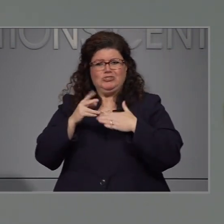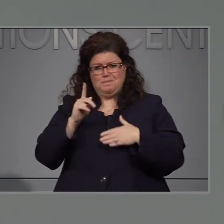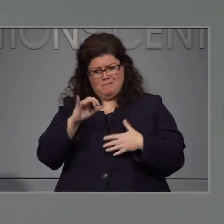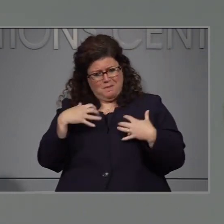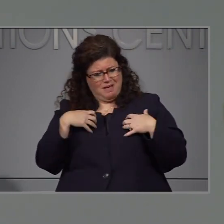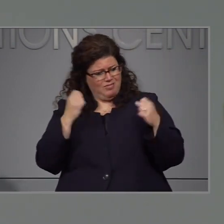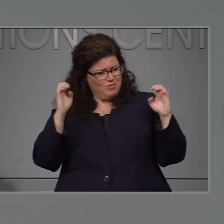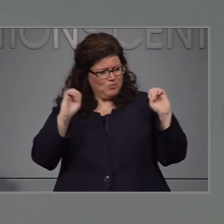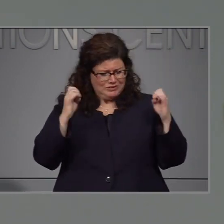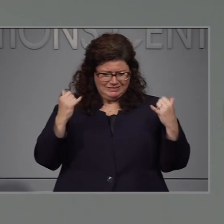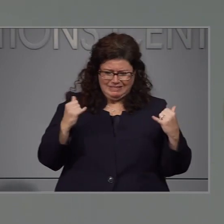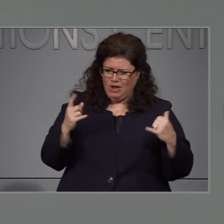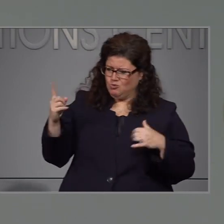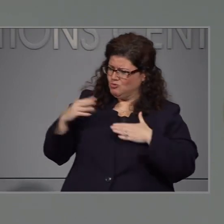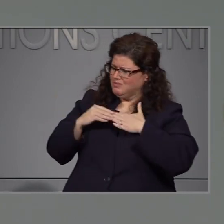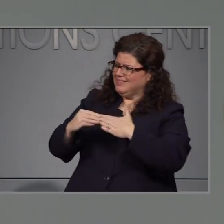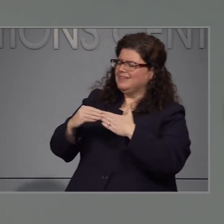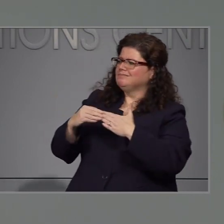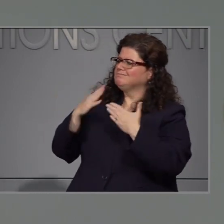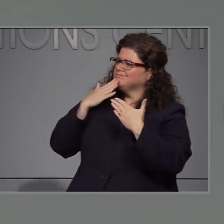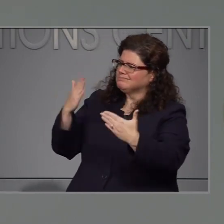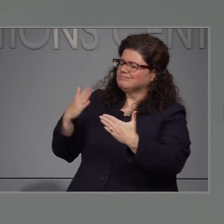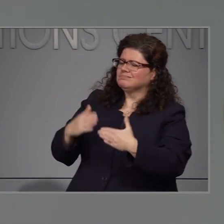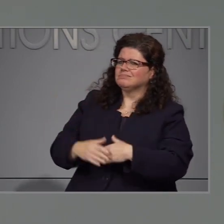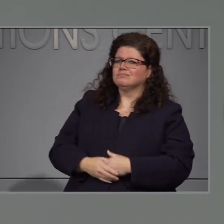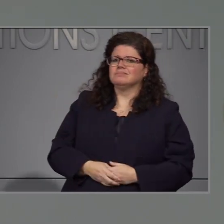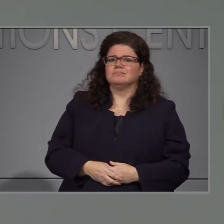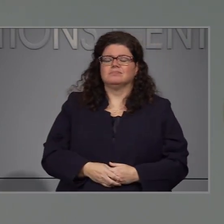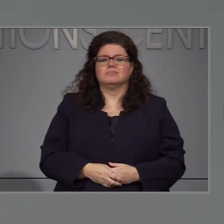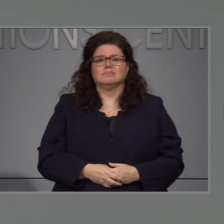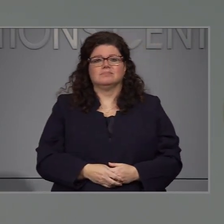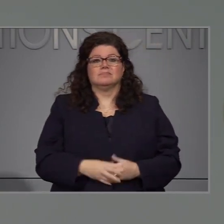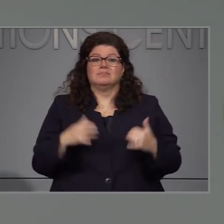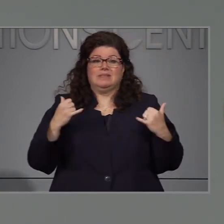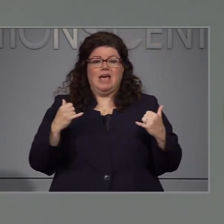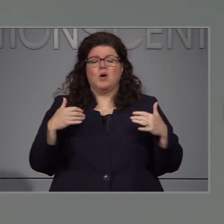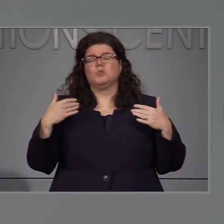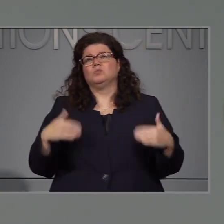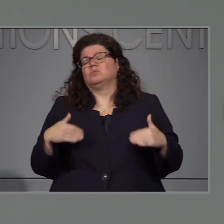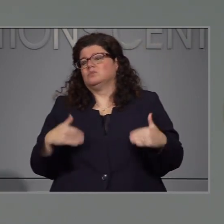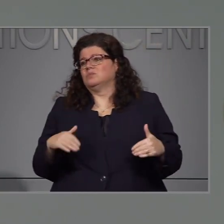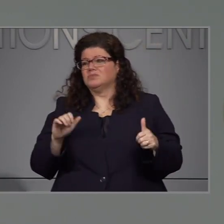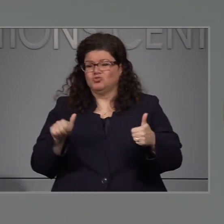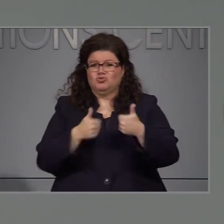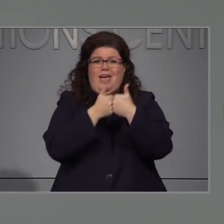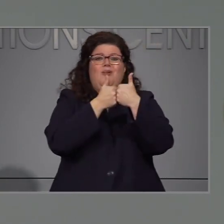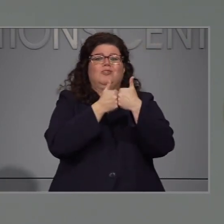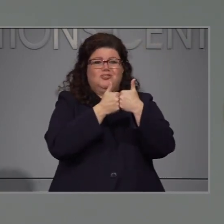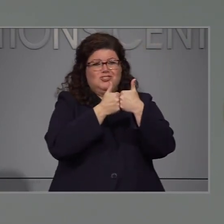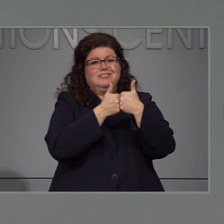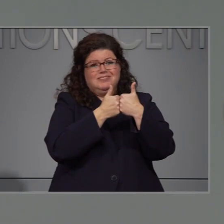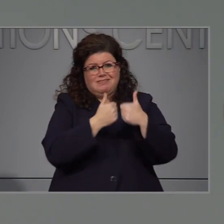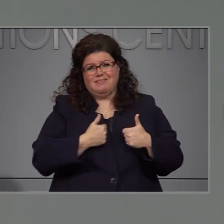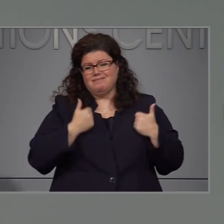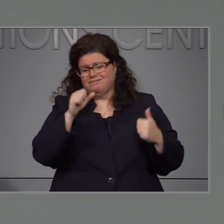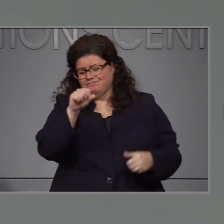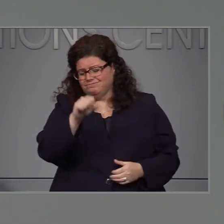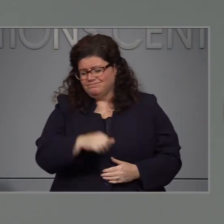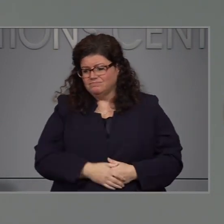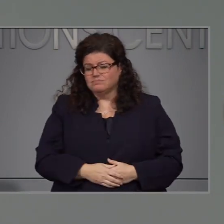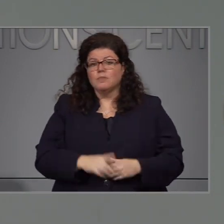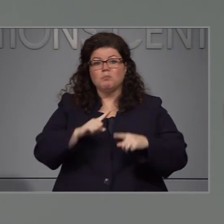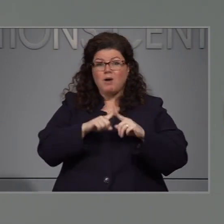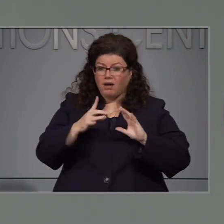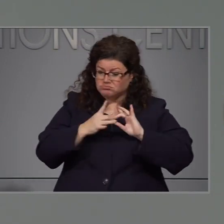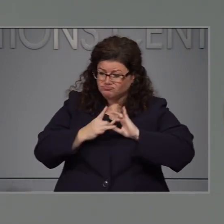Cohen, en esta emergencia de salud pública. Yo sé que es un momento de desafíos extraordinarios para nosotros, pero realmente considero que